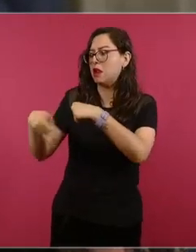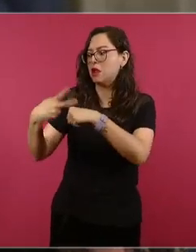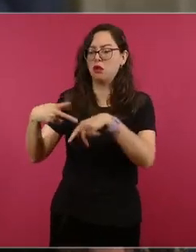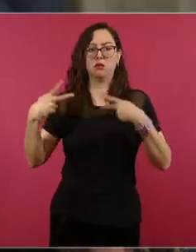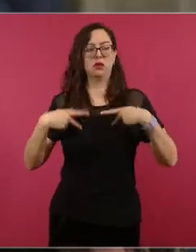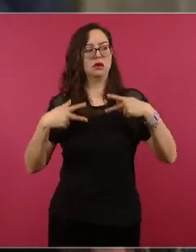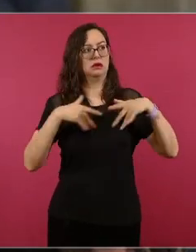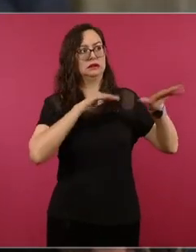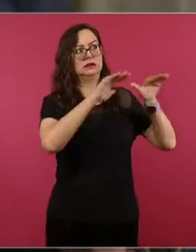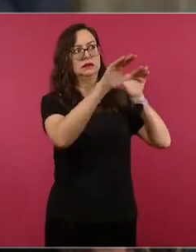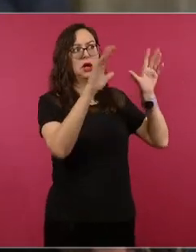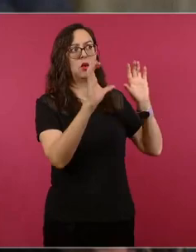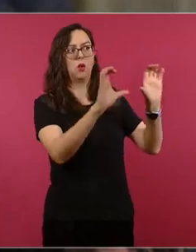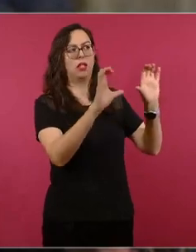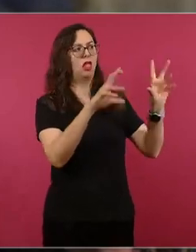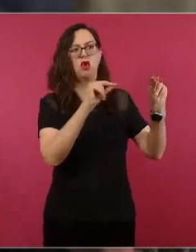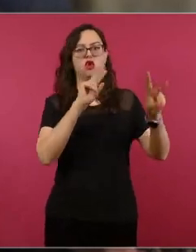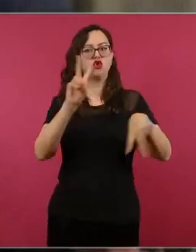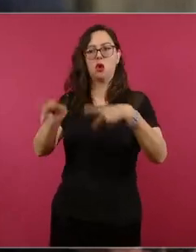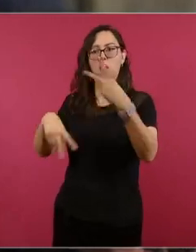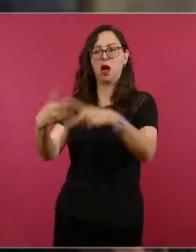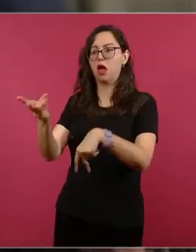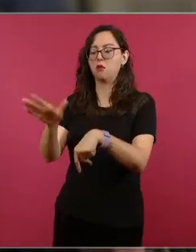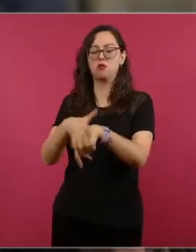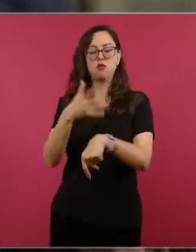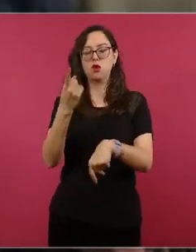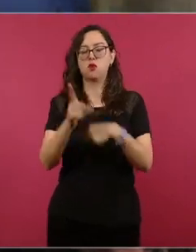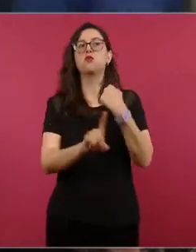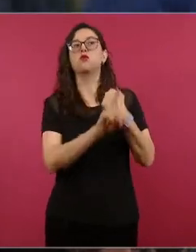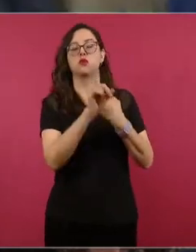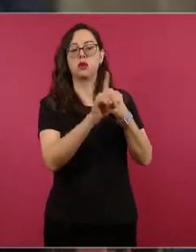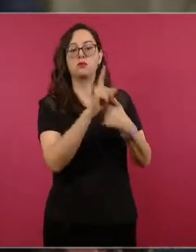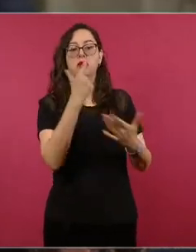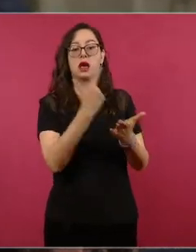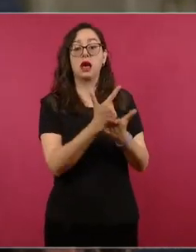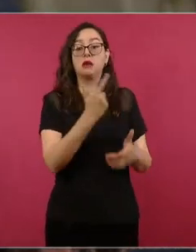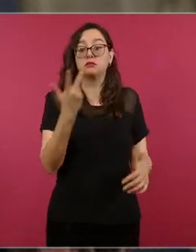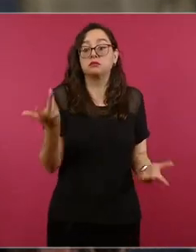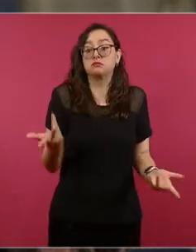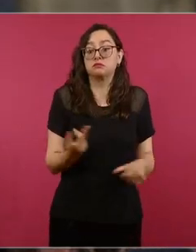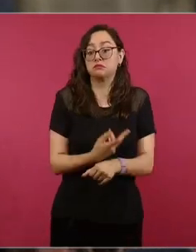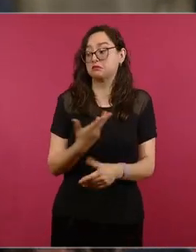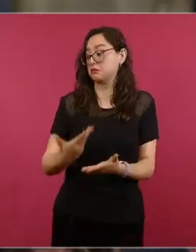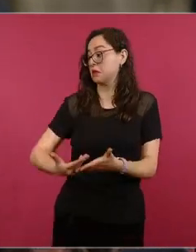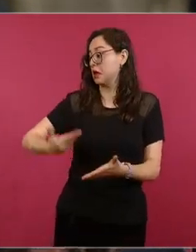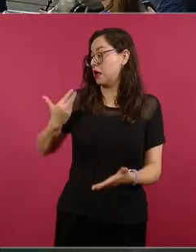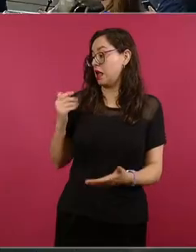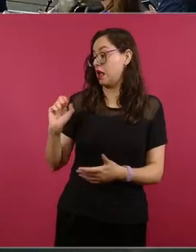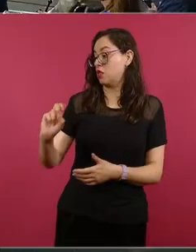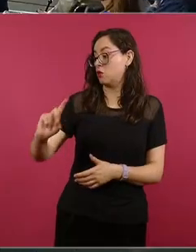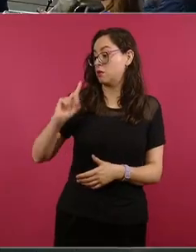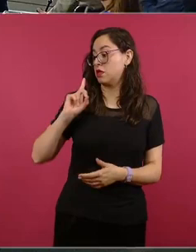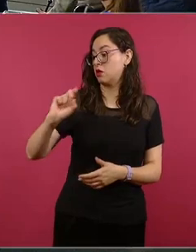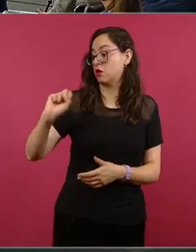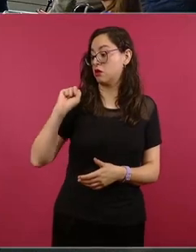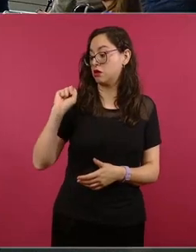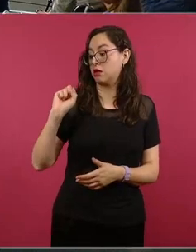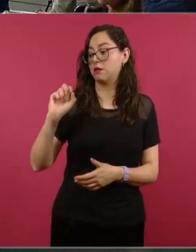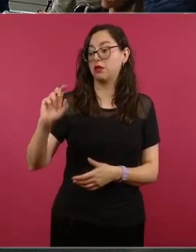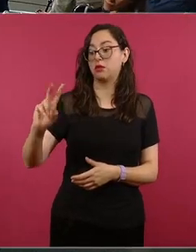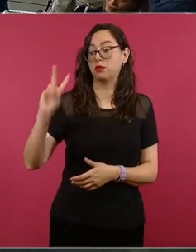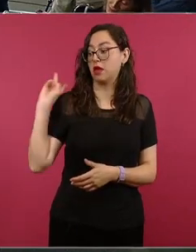da de esto y también con la ola de inseguridad del viernes a domingo con 257 asesinatos también? Pues